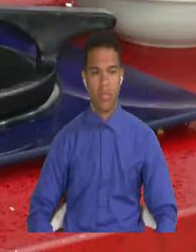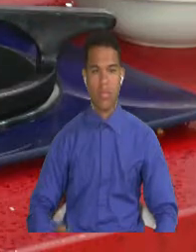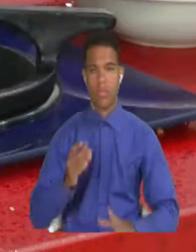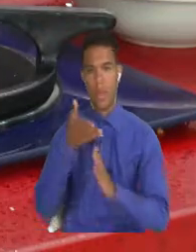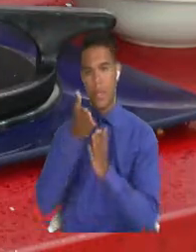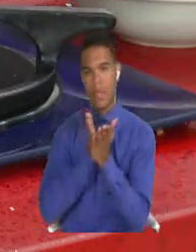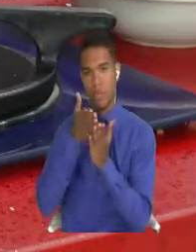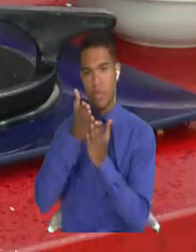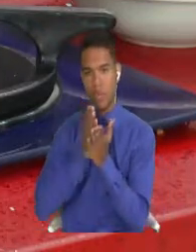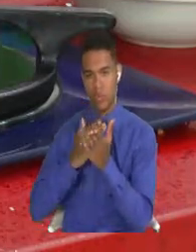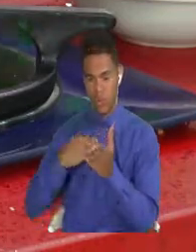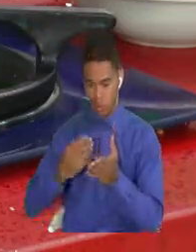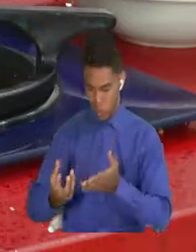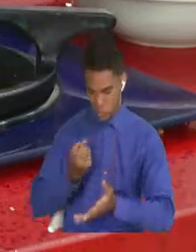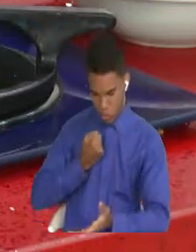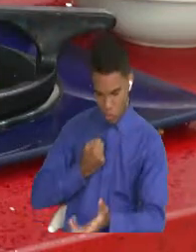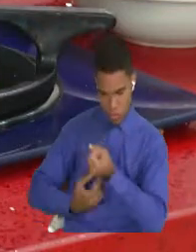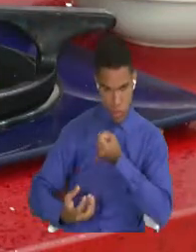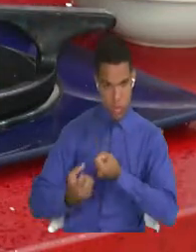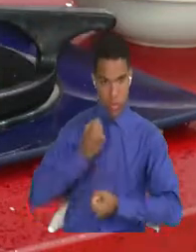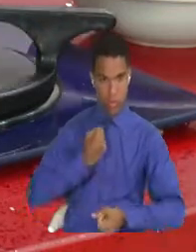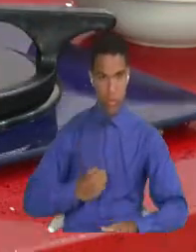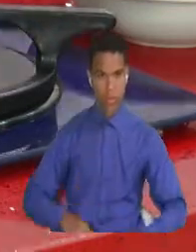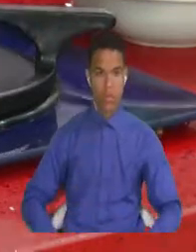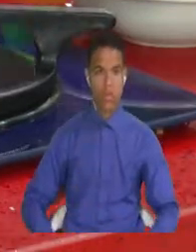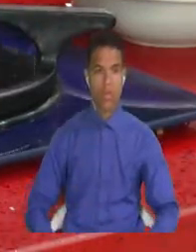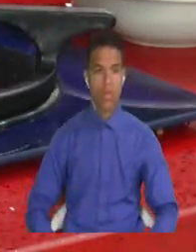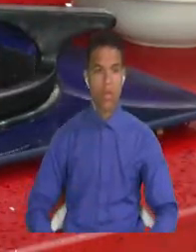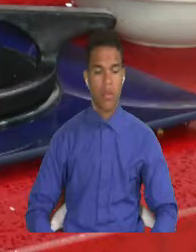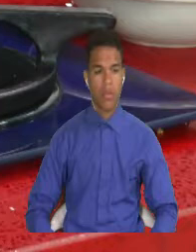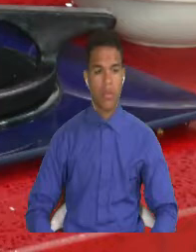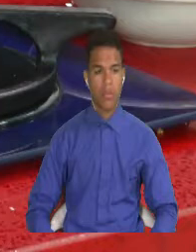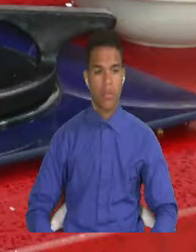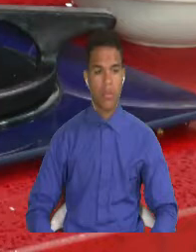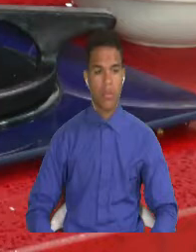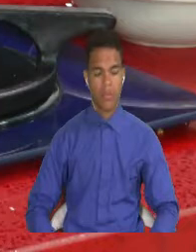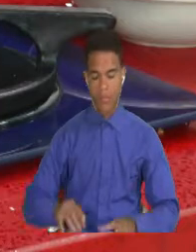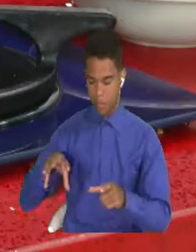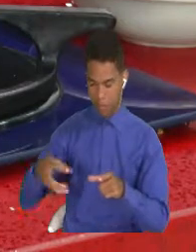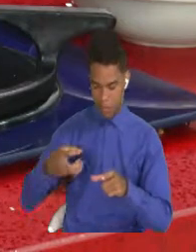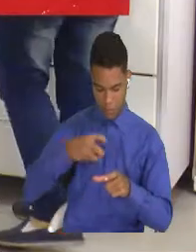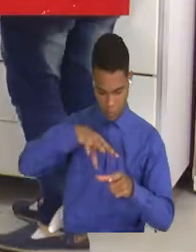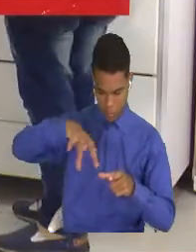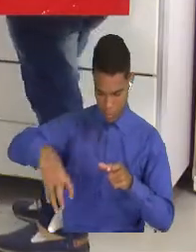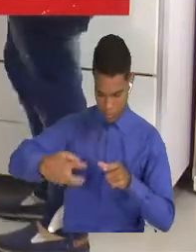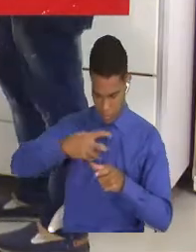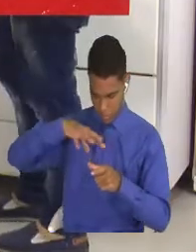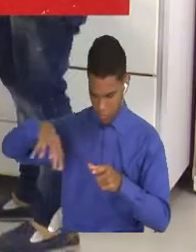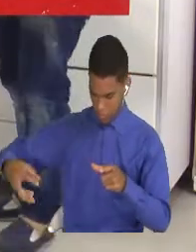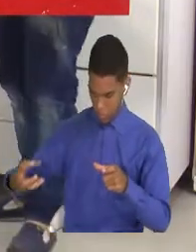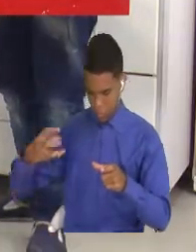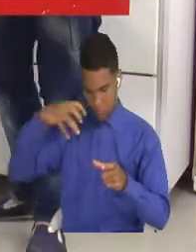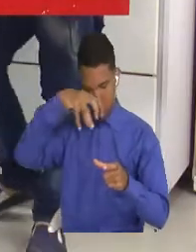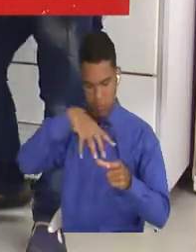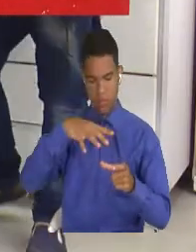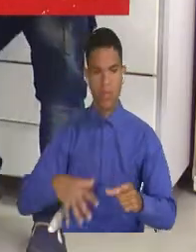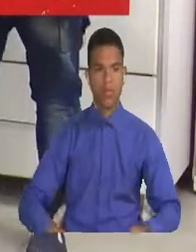por favor. Dale, tienes acá para que con los dos te defiendas más. Okay, voy a sacudir perfecto. Nuestra tabla y la